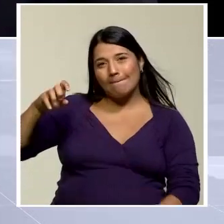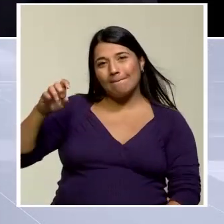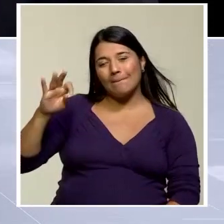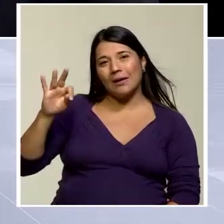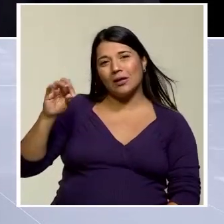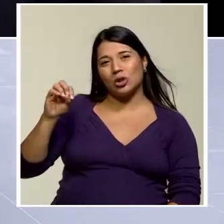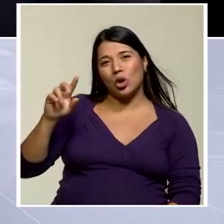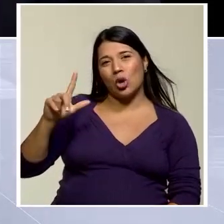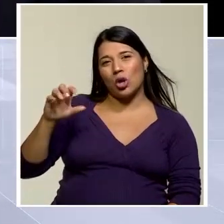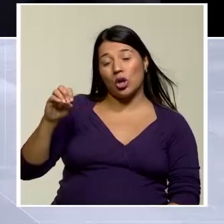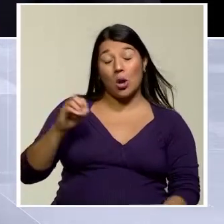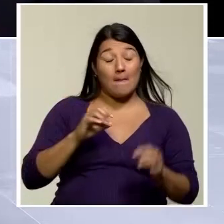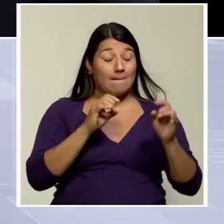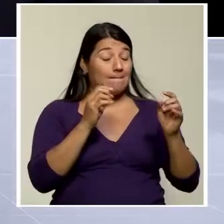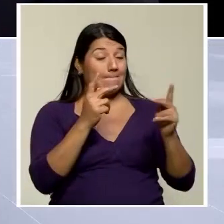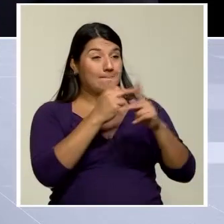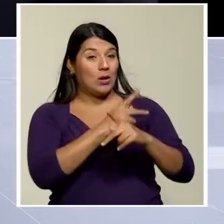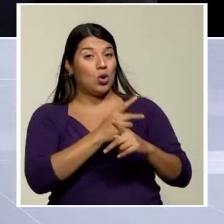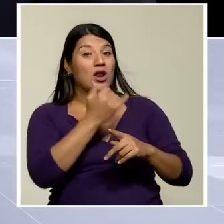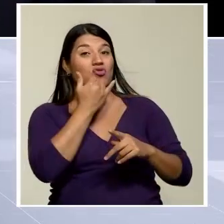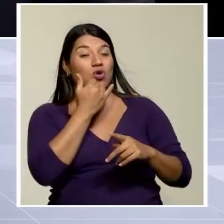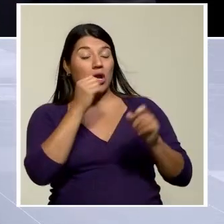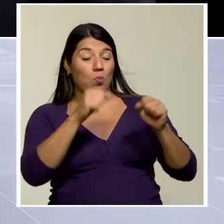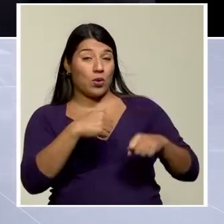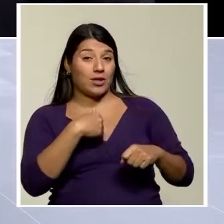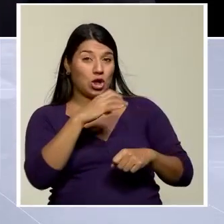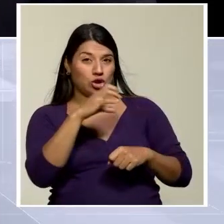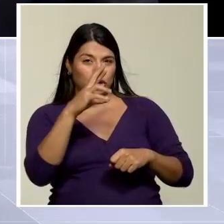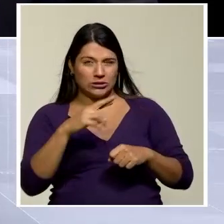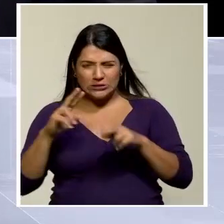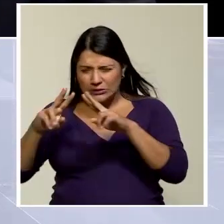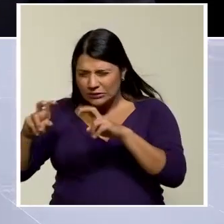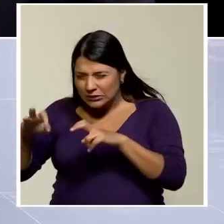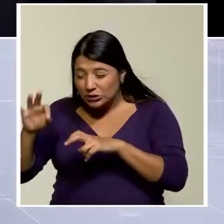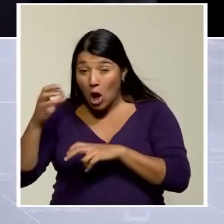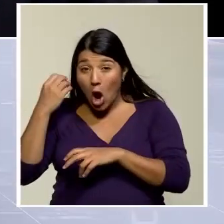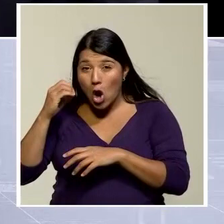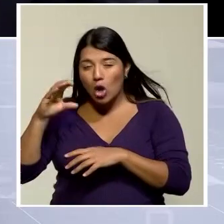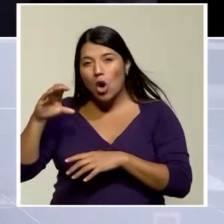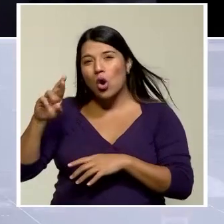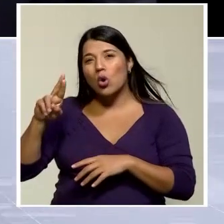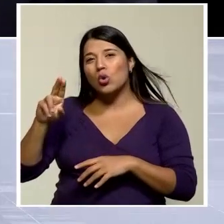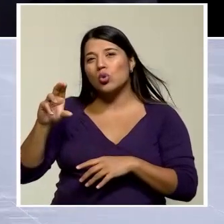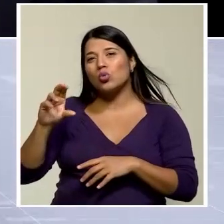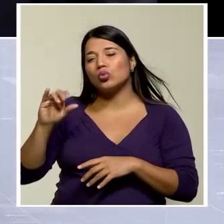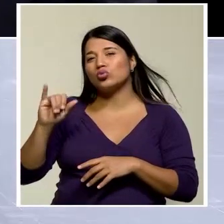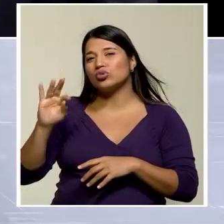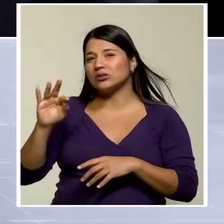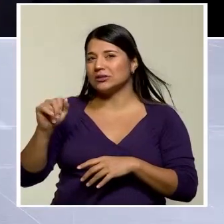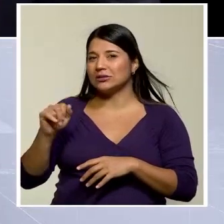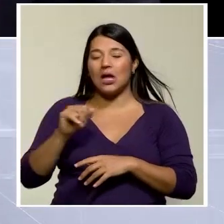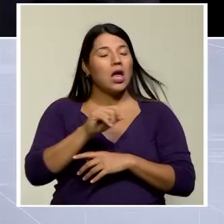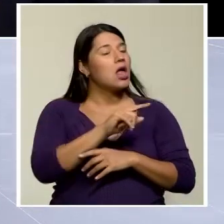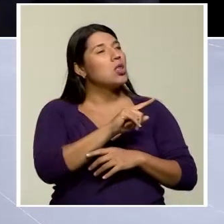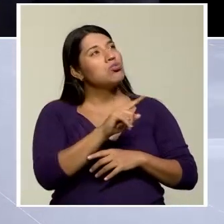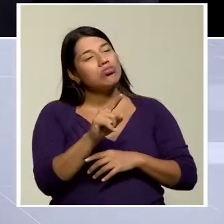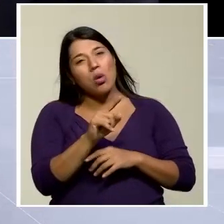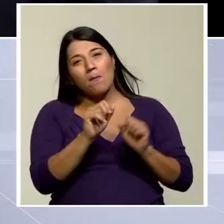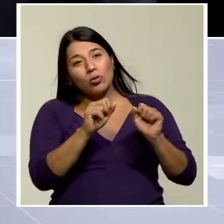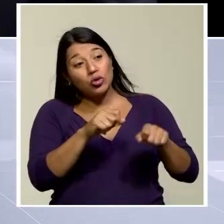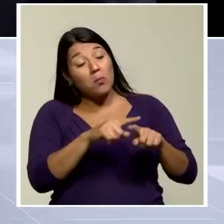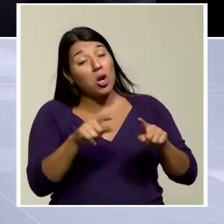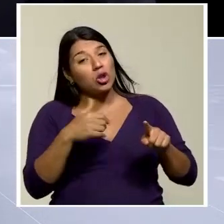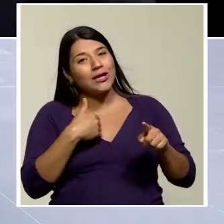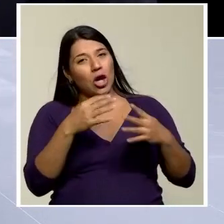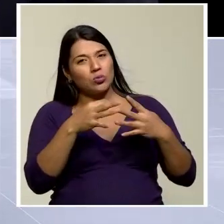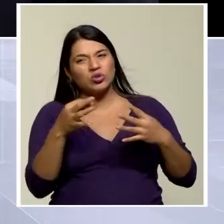El peor error que podría cometer Costa Rica en estos momentos. Explorar oro en Cruzitas. No es viable, hay alternativas. ¿Qué hacer